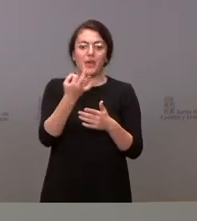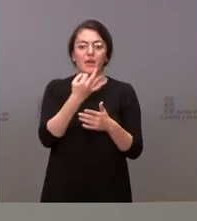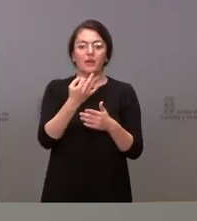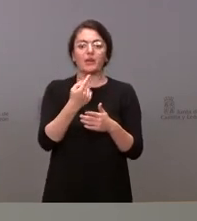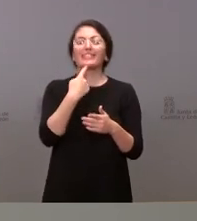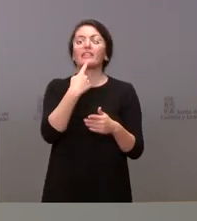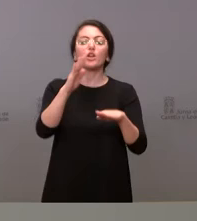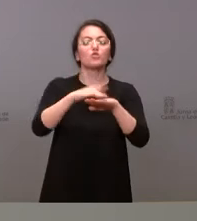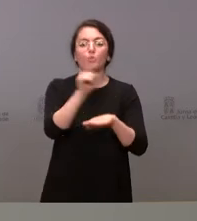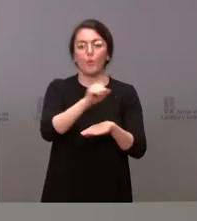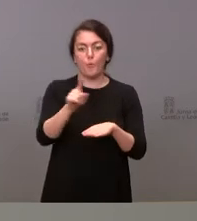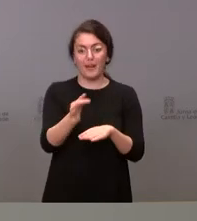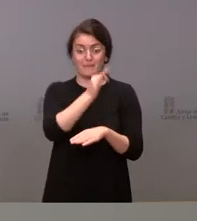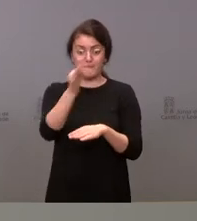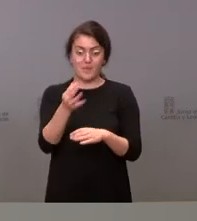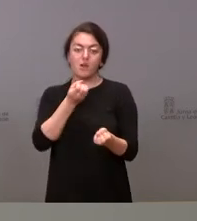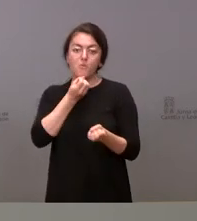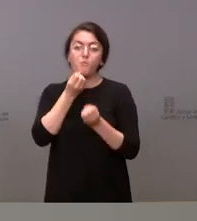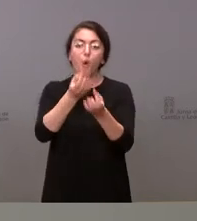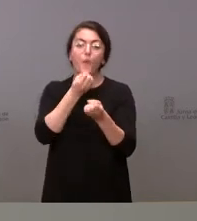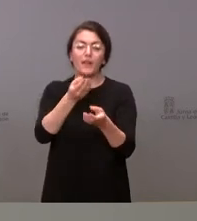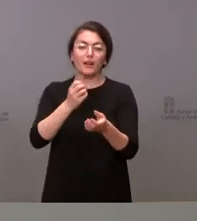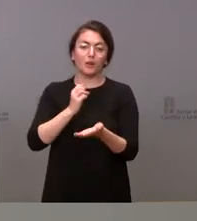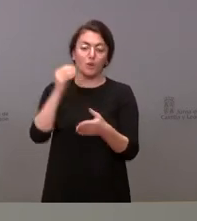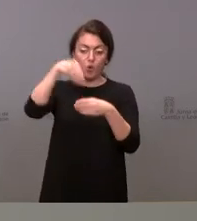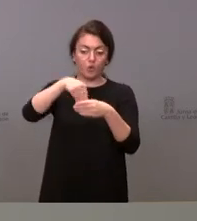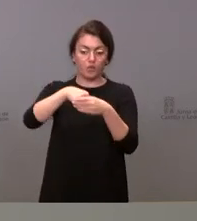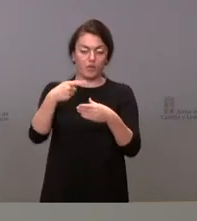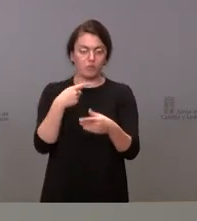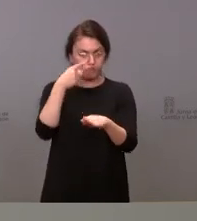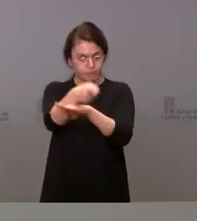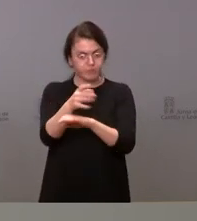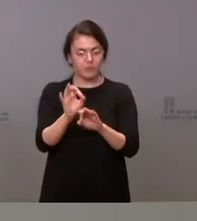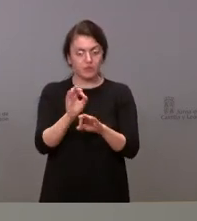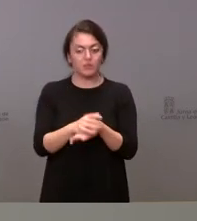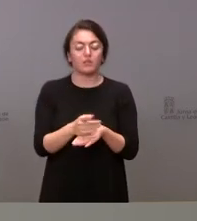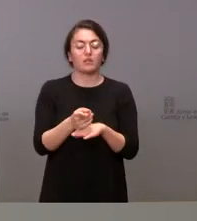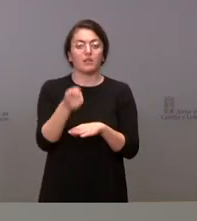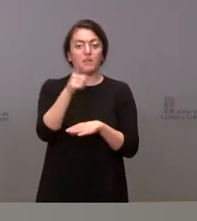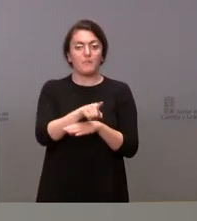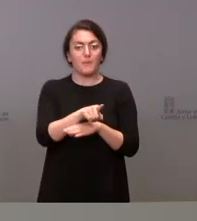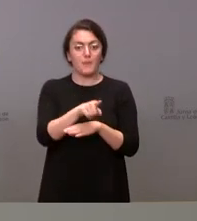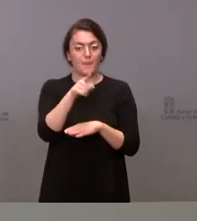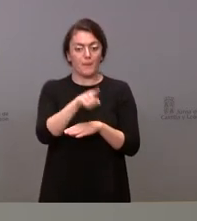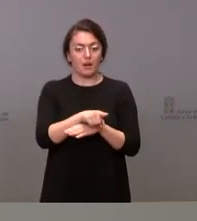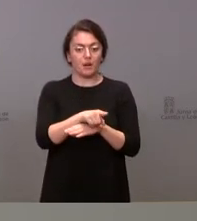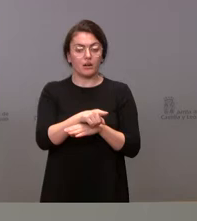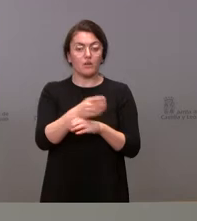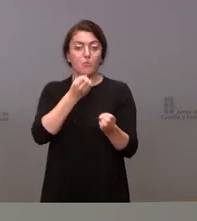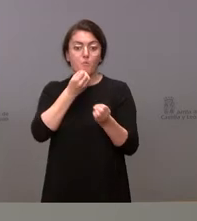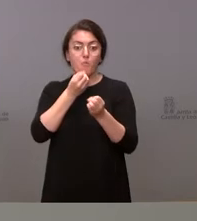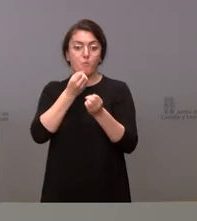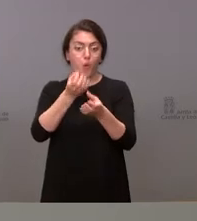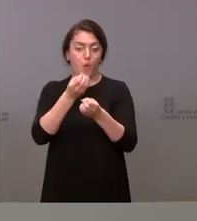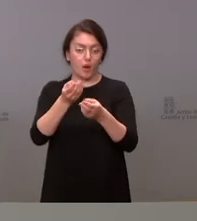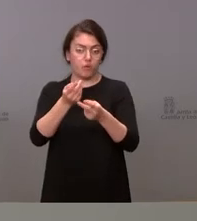determinado contenido al que está obligado, la publicación de ese incumplimiento como medida, diríamos, de amonestación pública, ¿no?, de